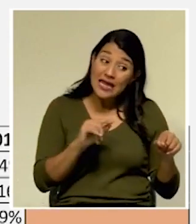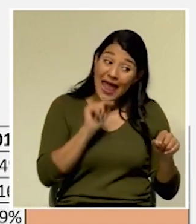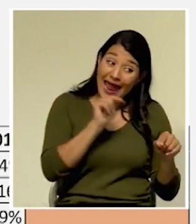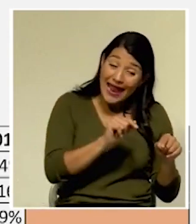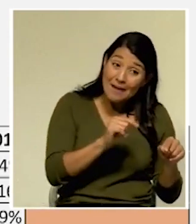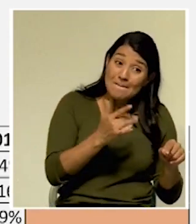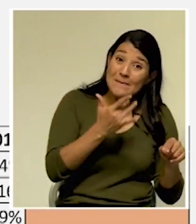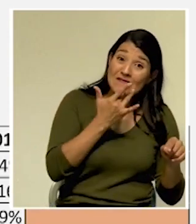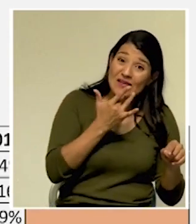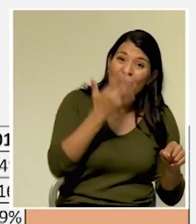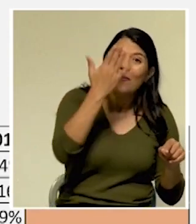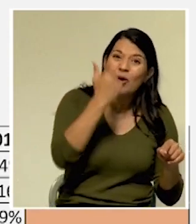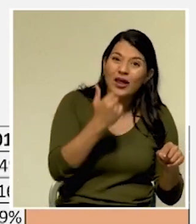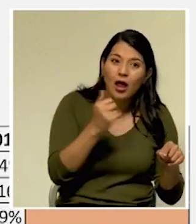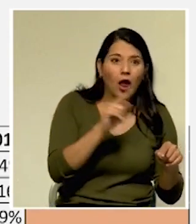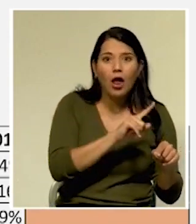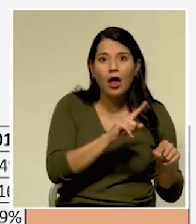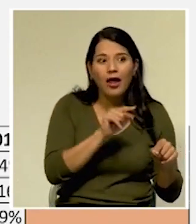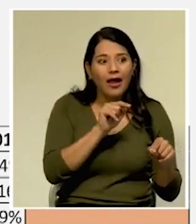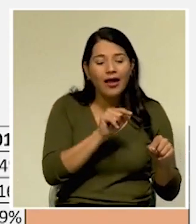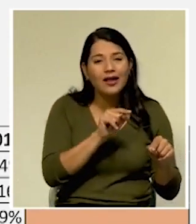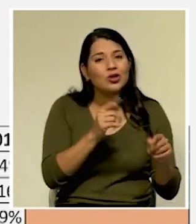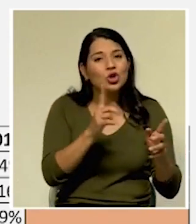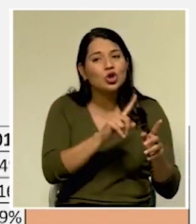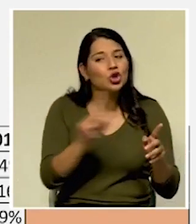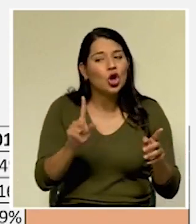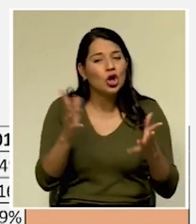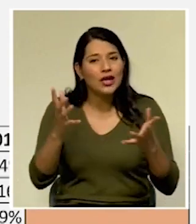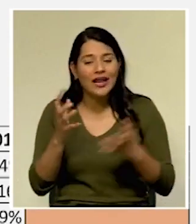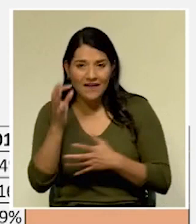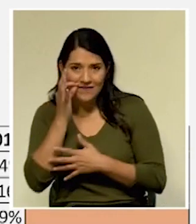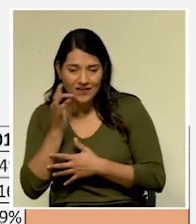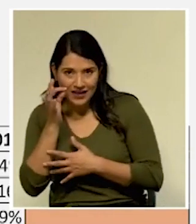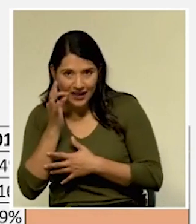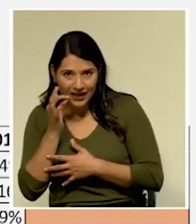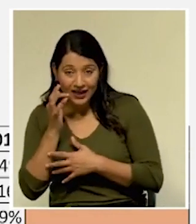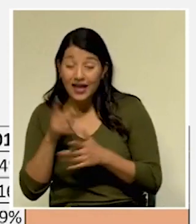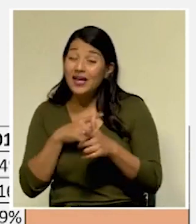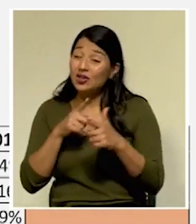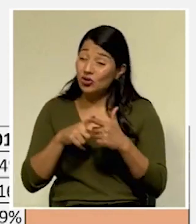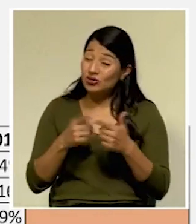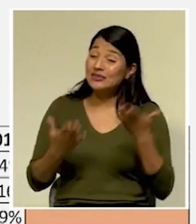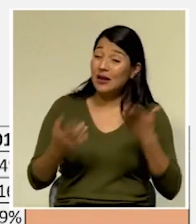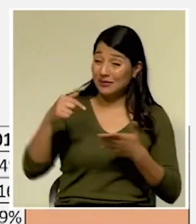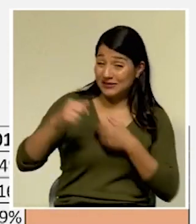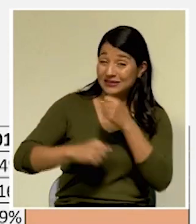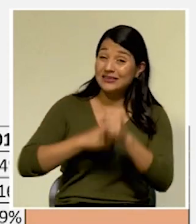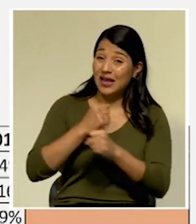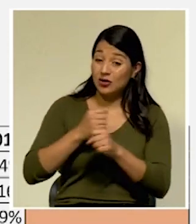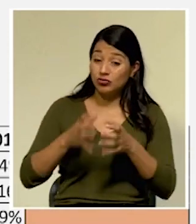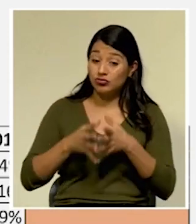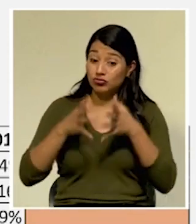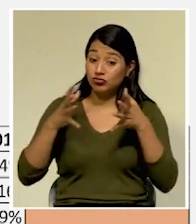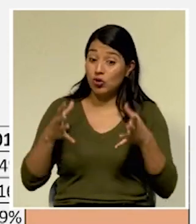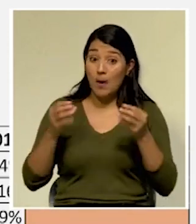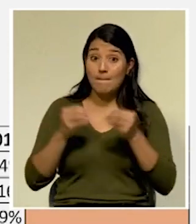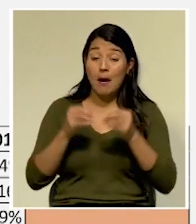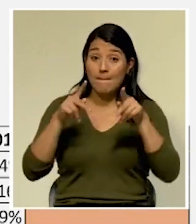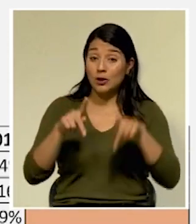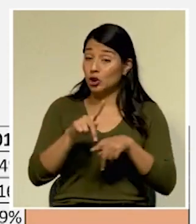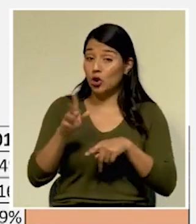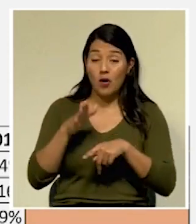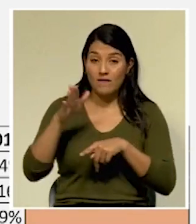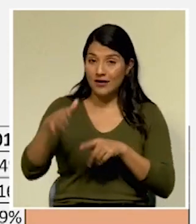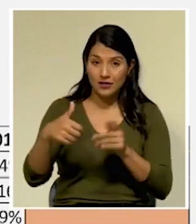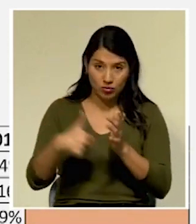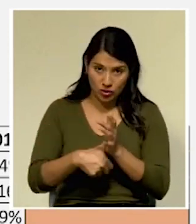si no, entonces tenemos efectivamente un abstencionismo mayor, y ya lo tuvimos alto en términos de la primera ronda. Ahora ya llegamos